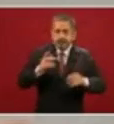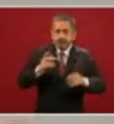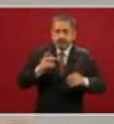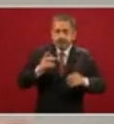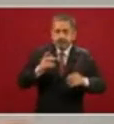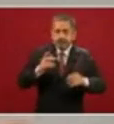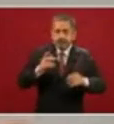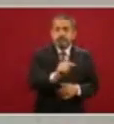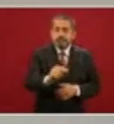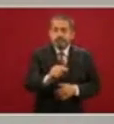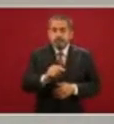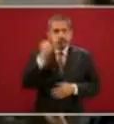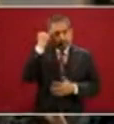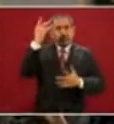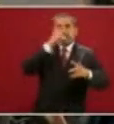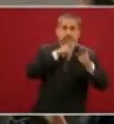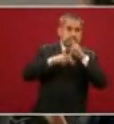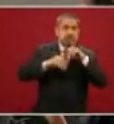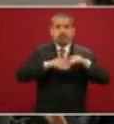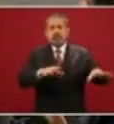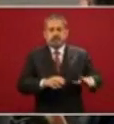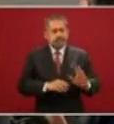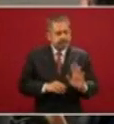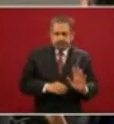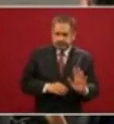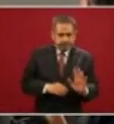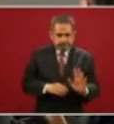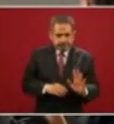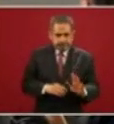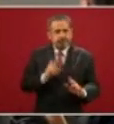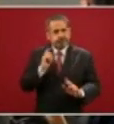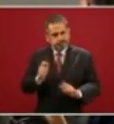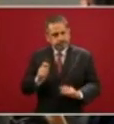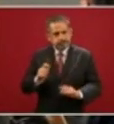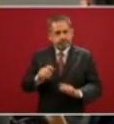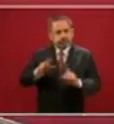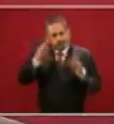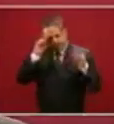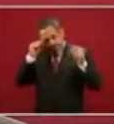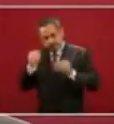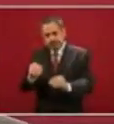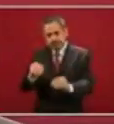hicieron juego de esa perspectiva. Entonces, el compromiso es, vamos a centrarnos en lo técnico,